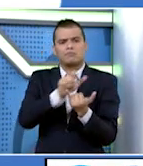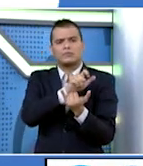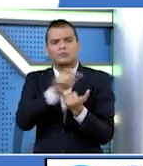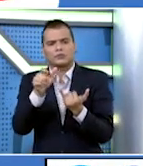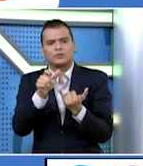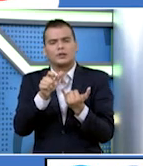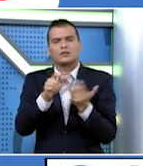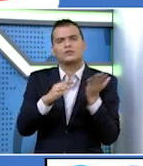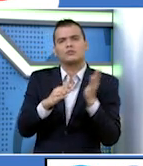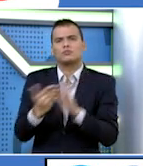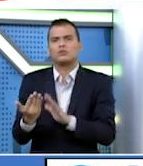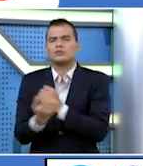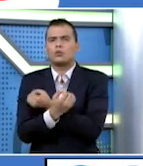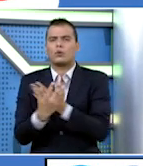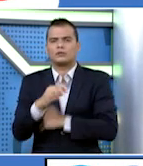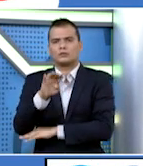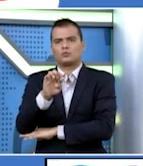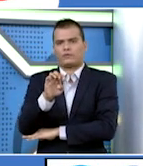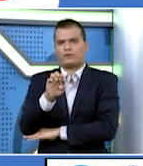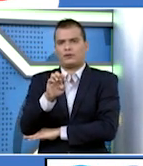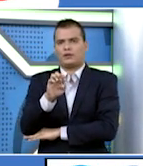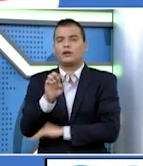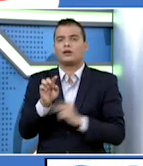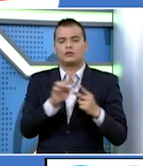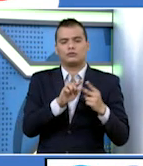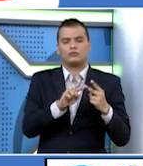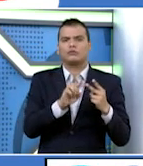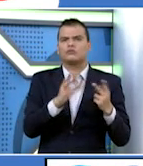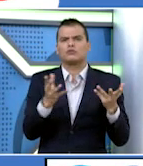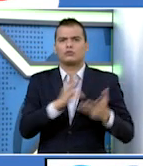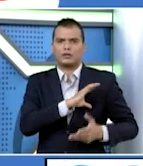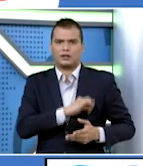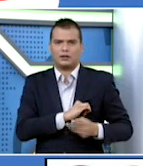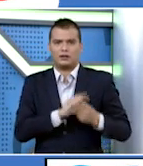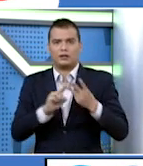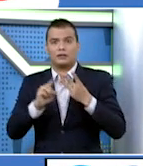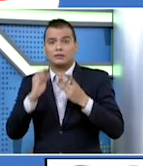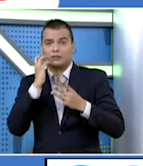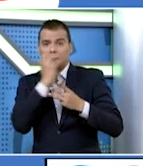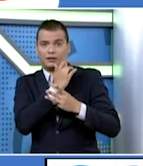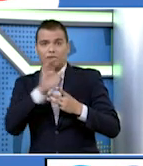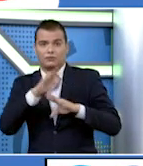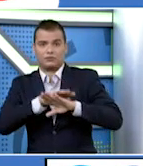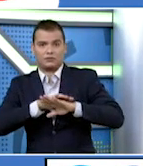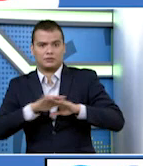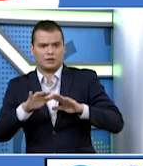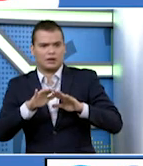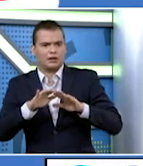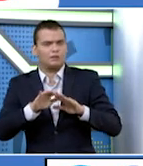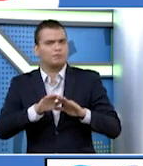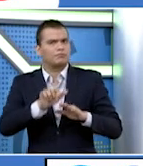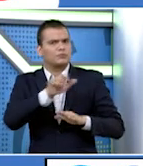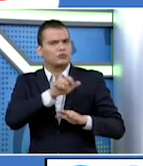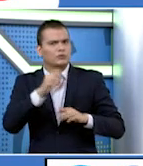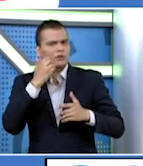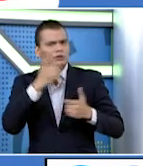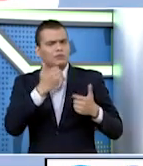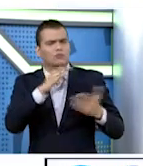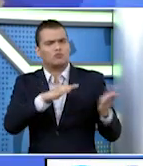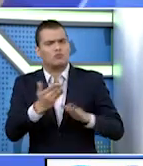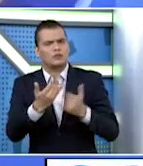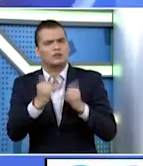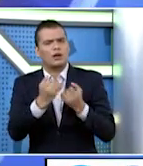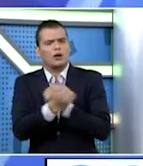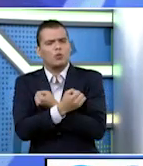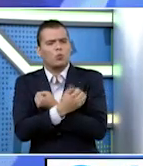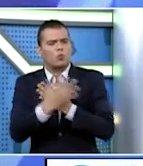el fallecimiento de 9 personas. 2 de esas muertes se registraron en Cali y otra en Ginebra Valle. El total en el país ascendió a 109.